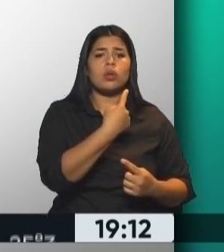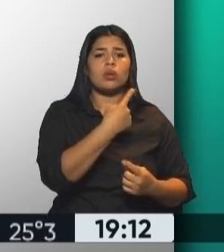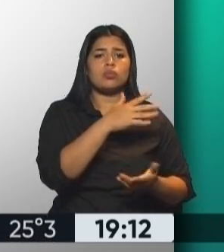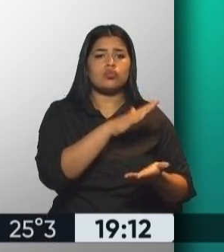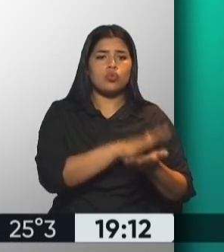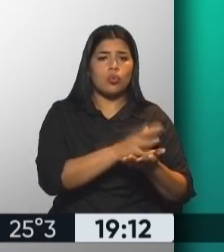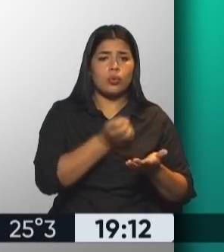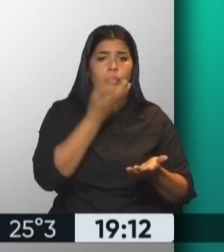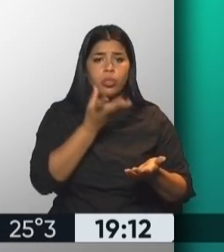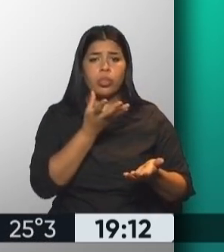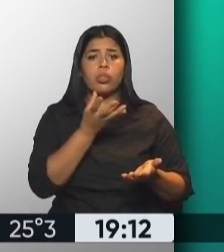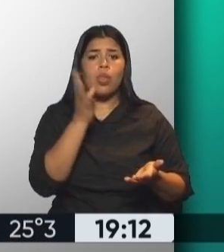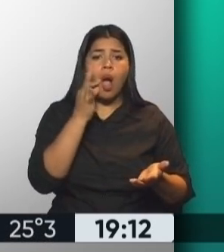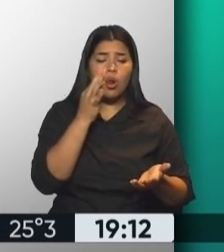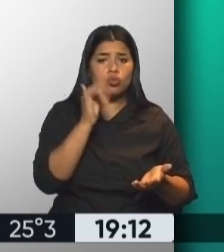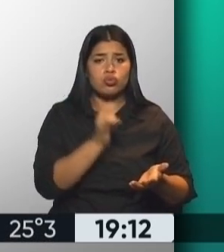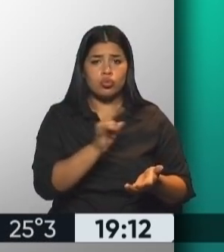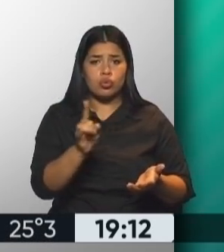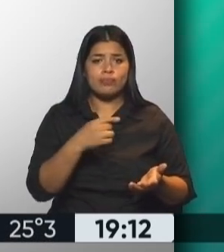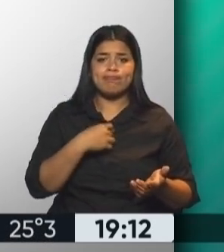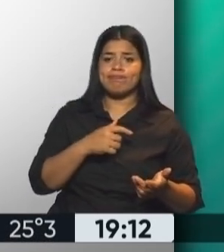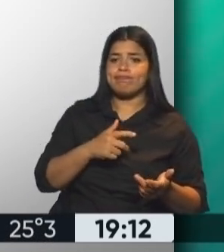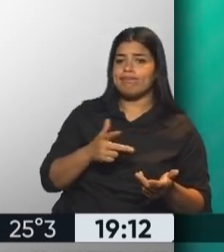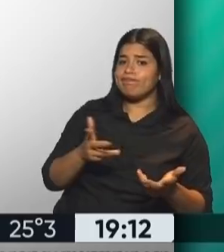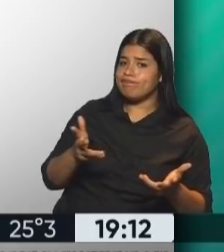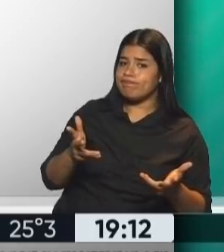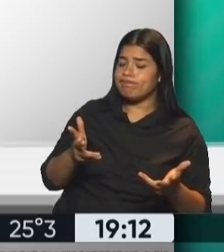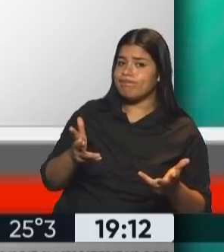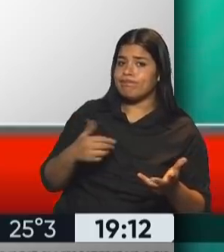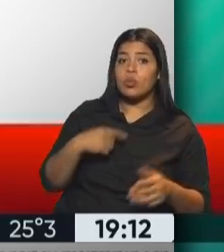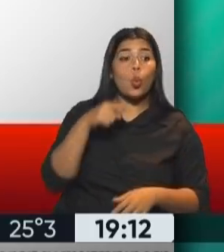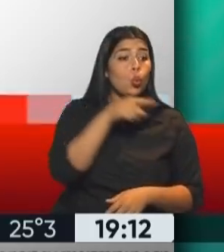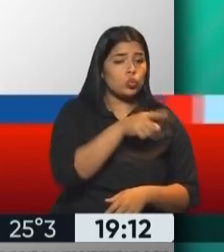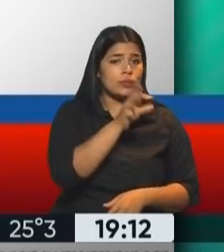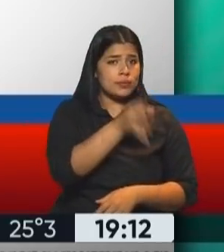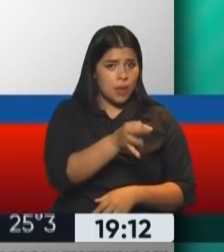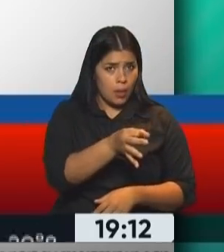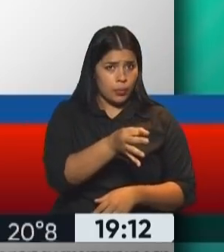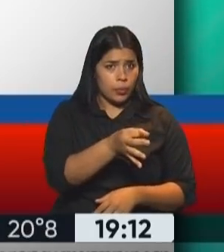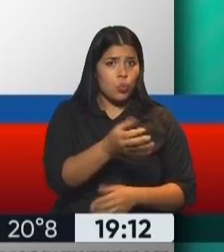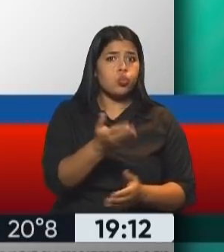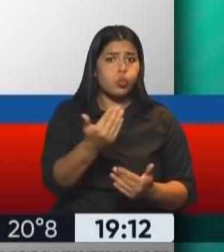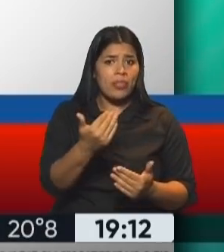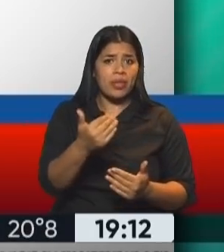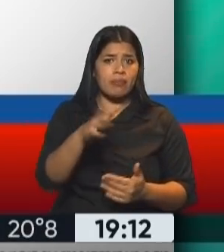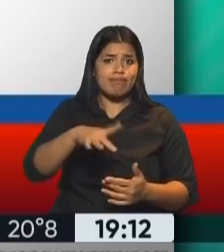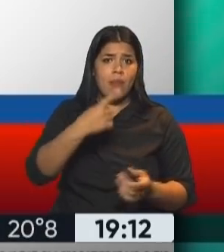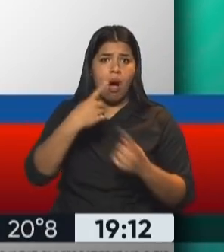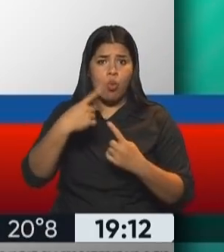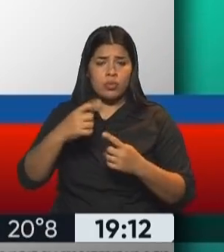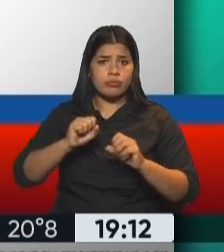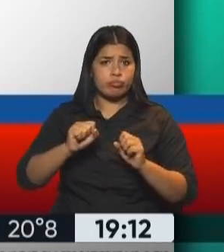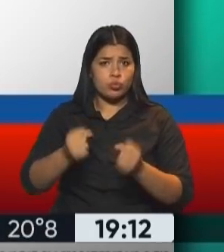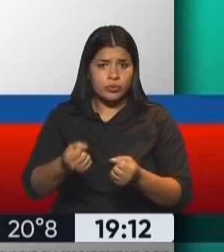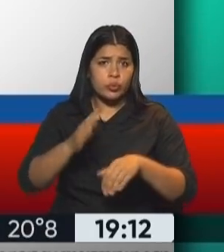de la indagatoria si iba a declarar, le dijo que usted sabe que debería haber suspendido la audiencia por todas las cosas que